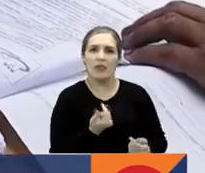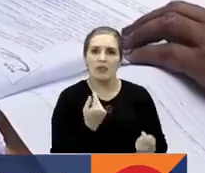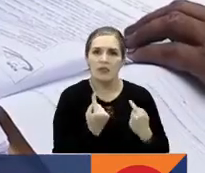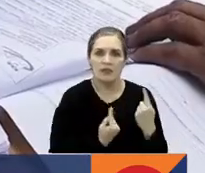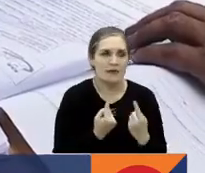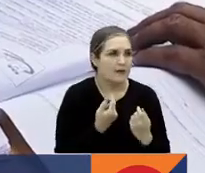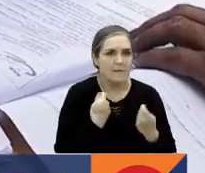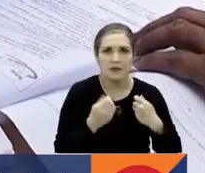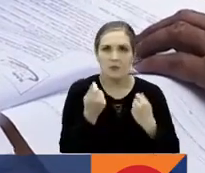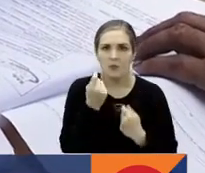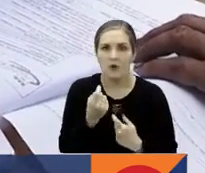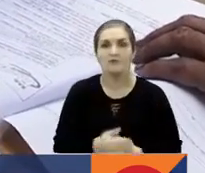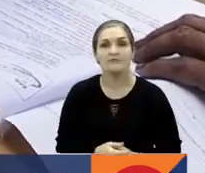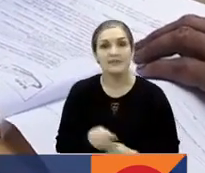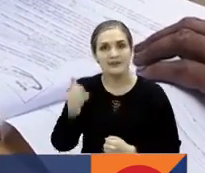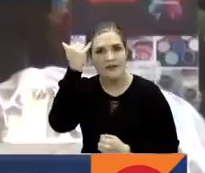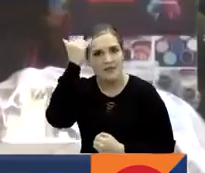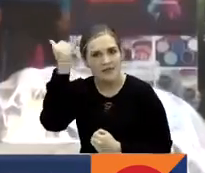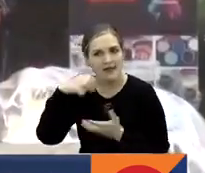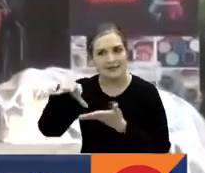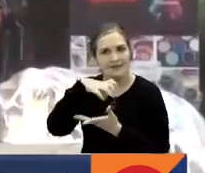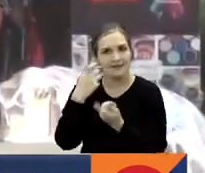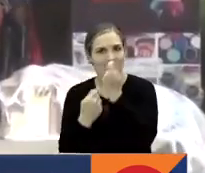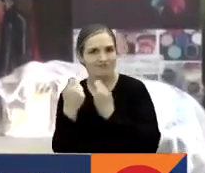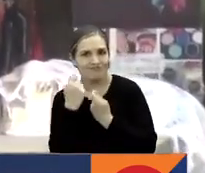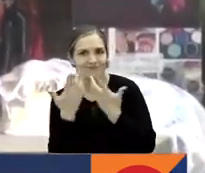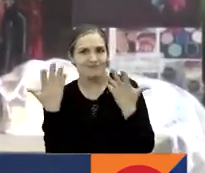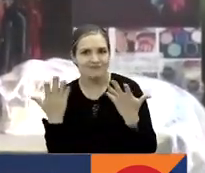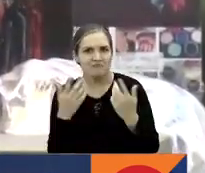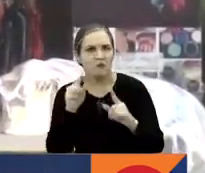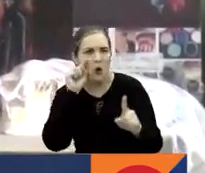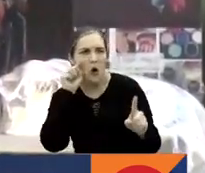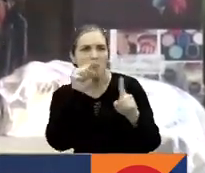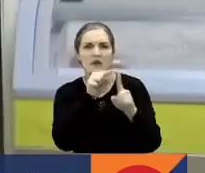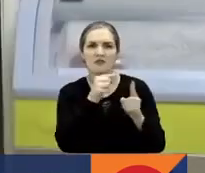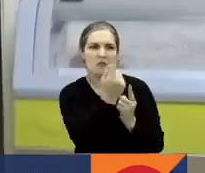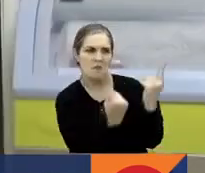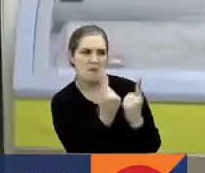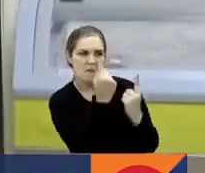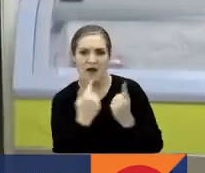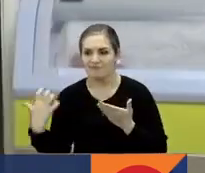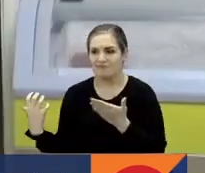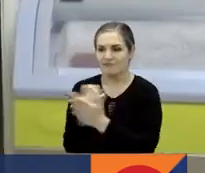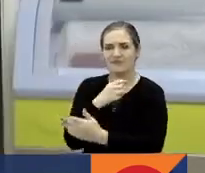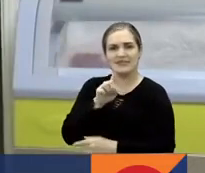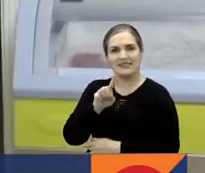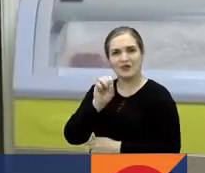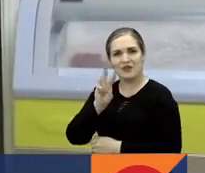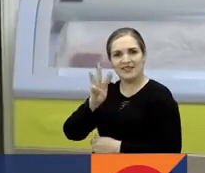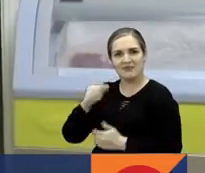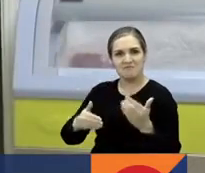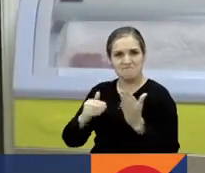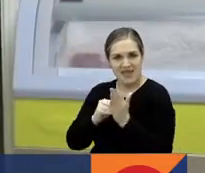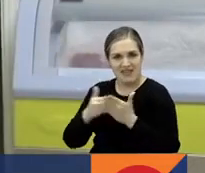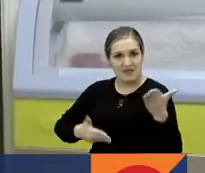comercios. Con esta iniciativa se beneficiarían al menos 103.000 comerciantes. Sí, sería una muy buena